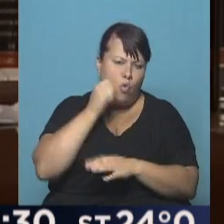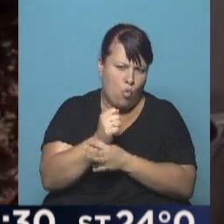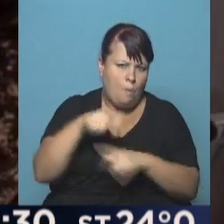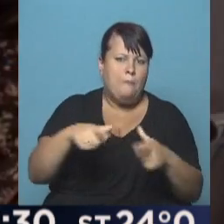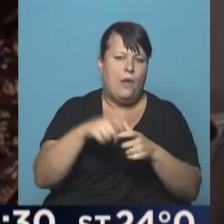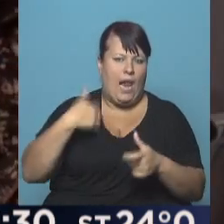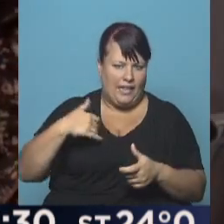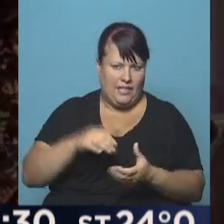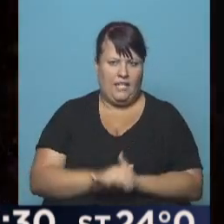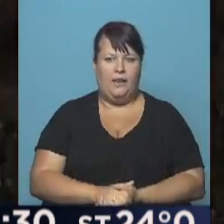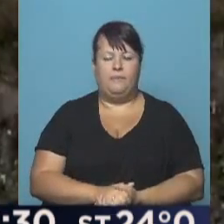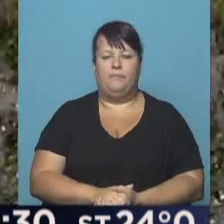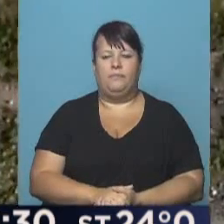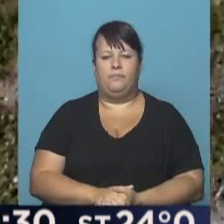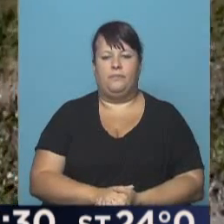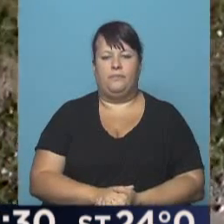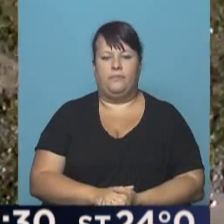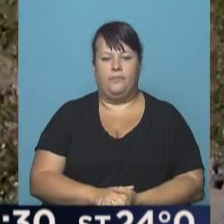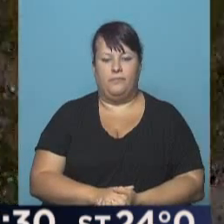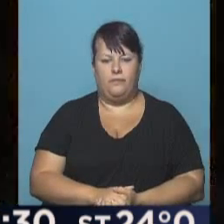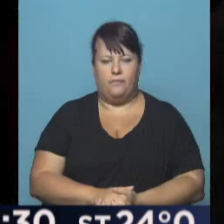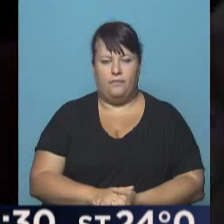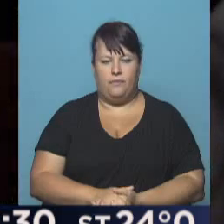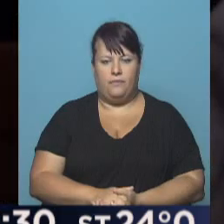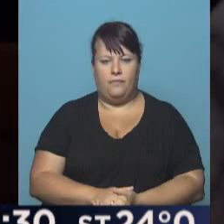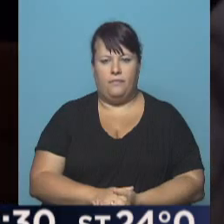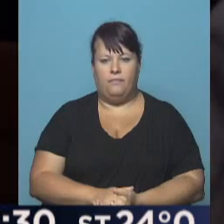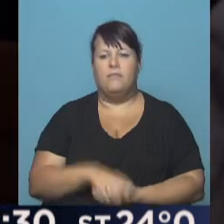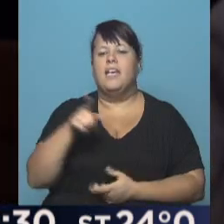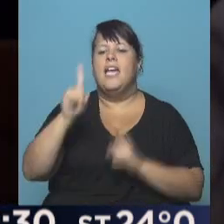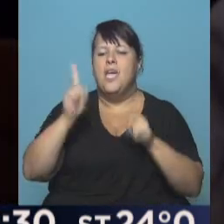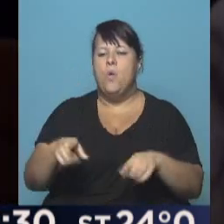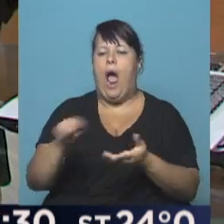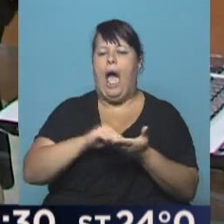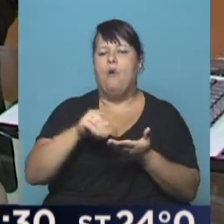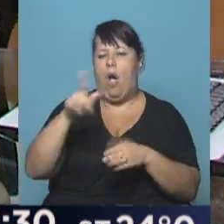argentina. Qué asco que sean pobres. Él igual va a ir preso por portación de abogada.